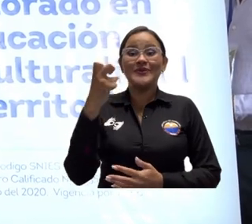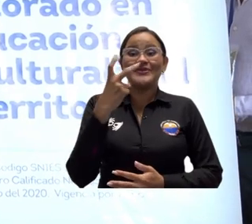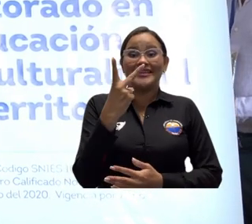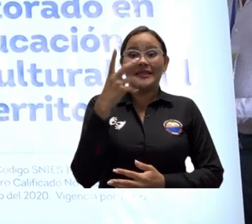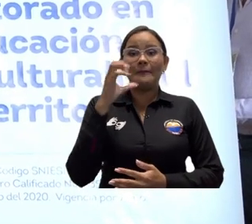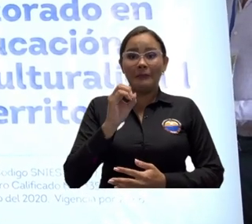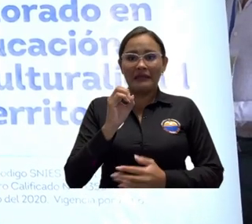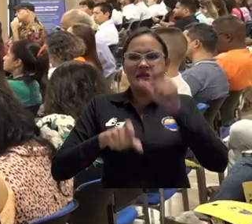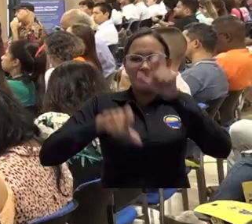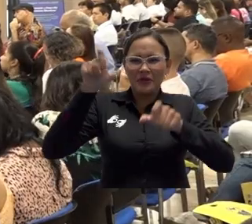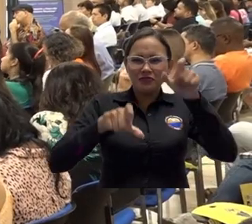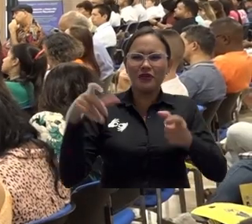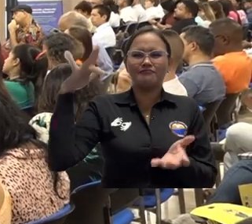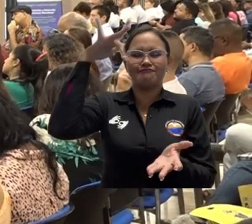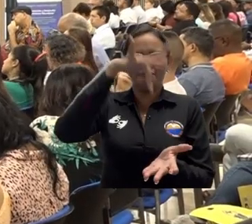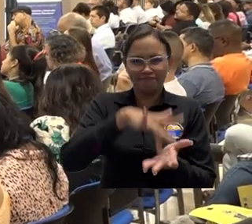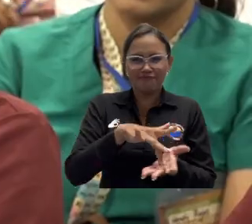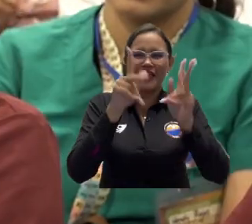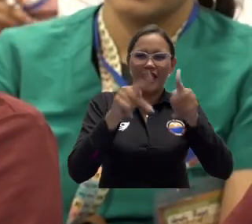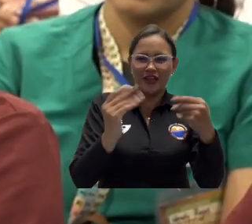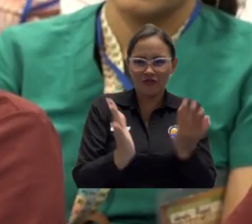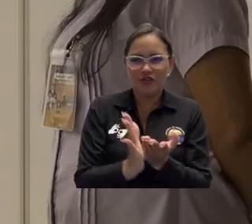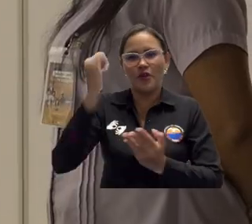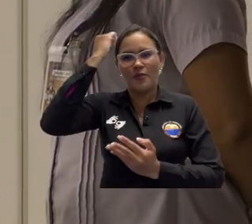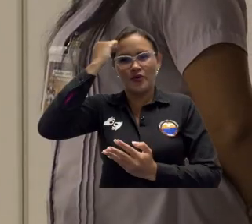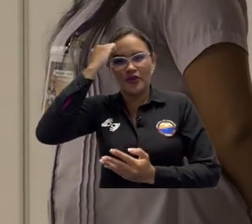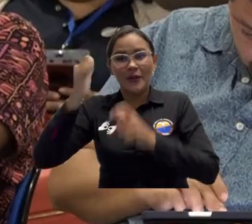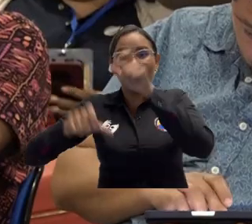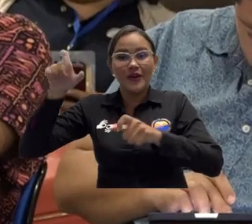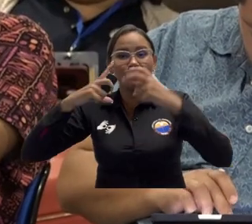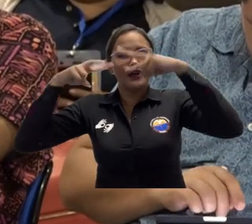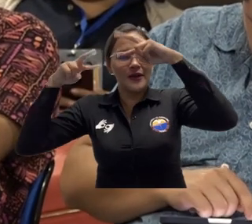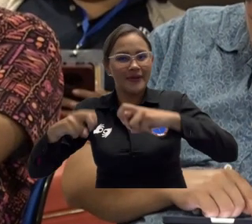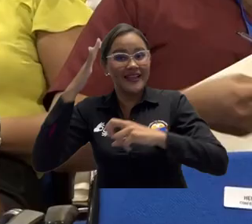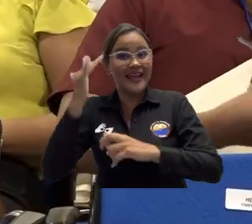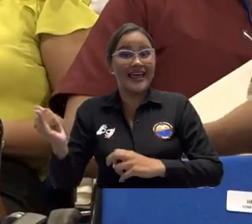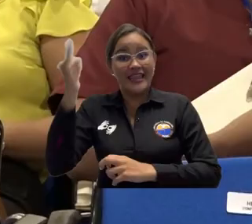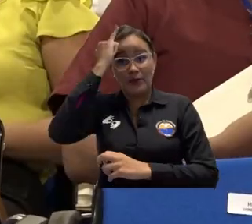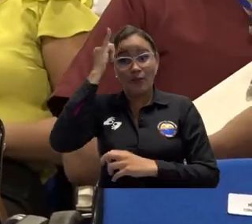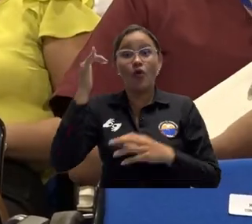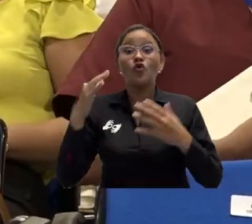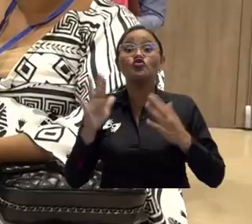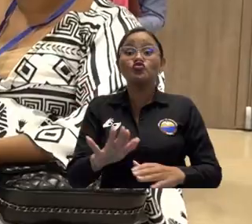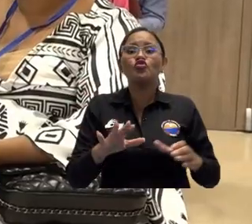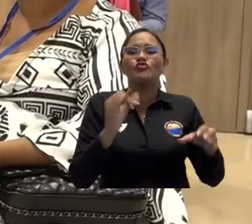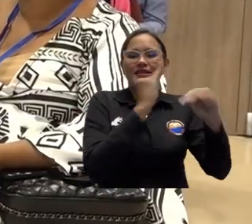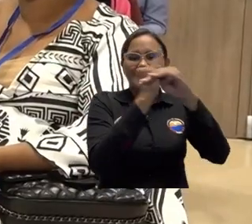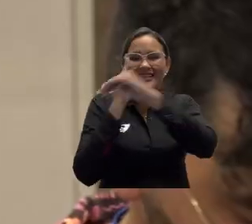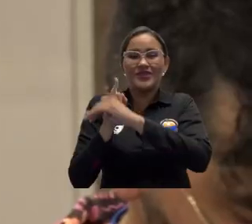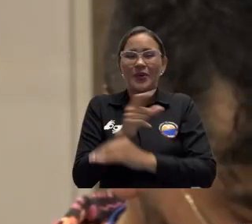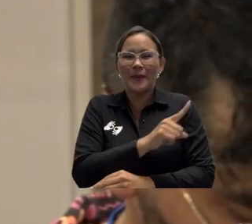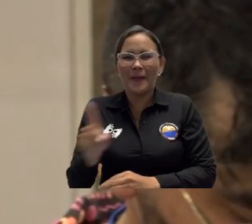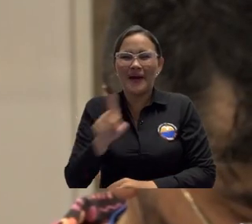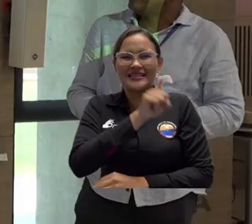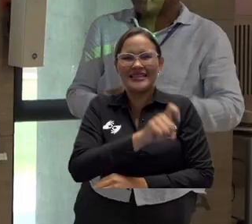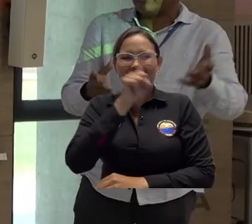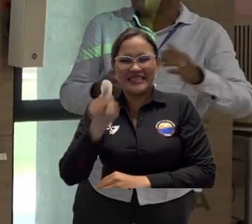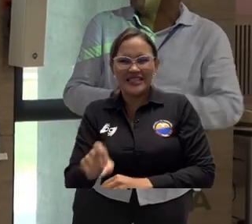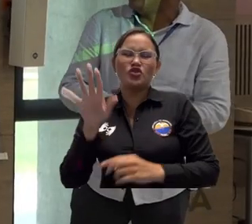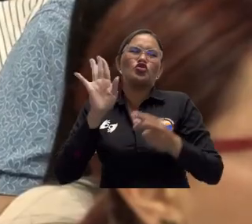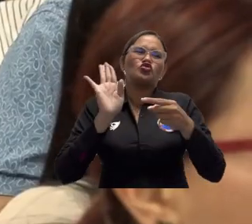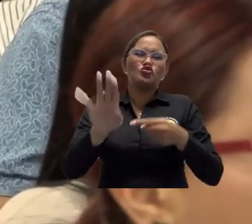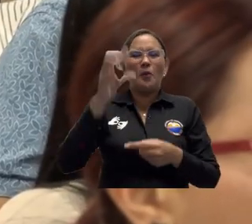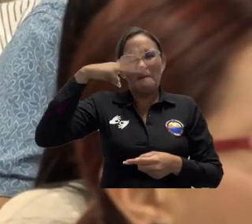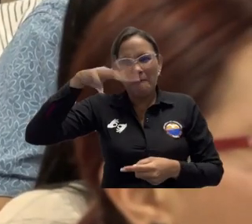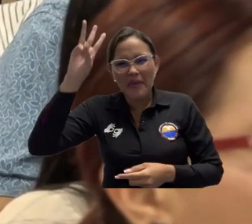220 ponentes y asistentes entre estudiantes, docentes, investigadores y académicos de 66 instituciones de países como El